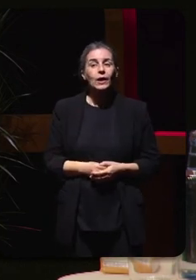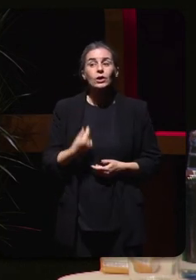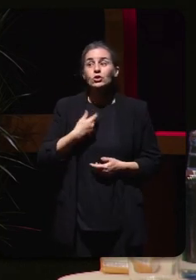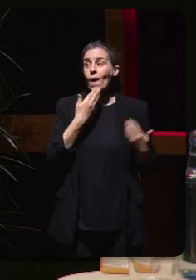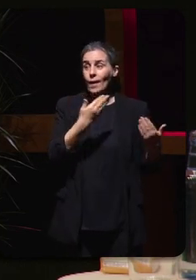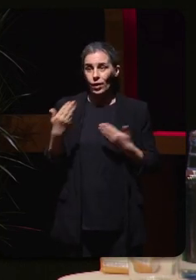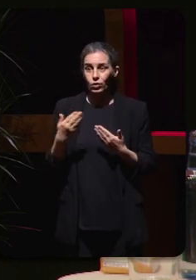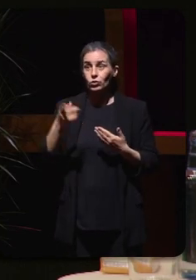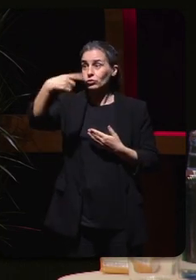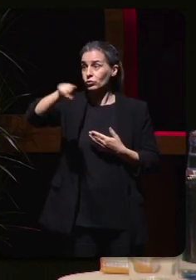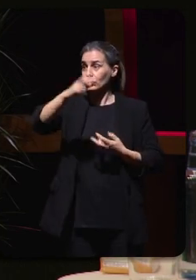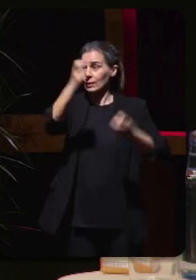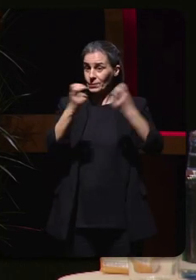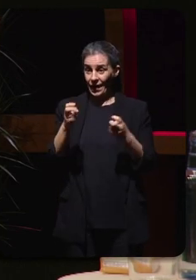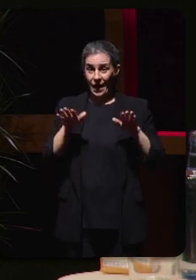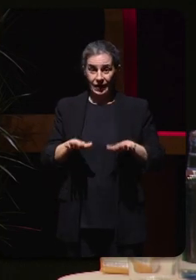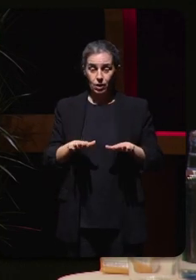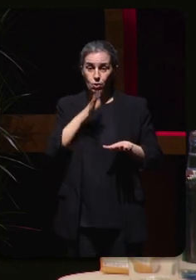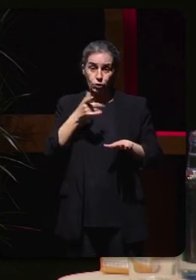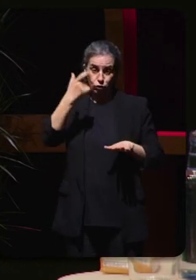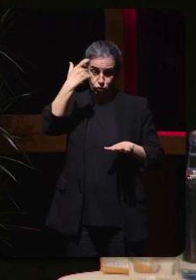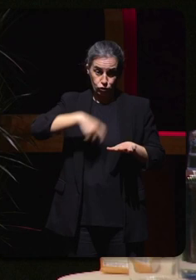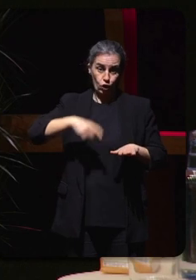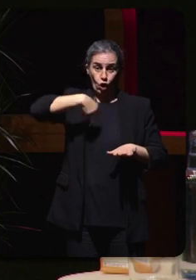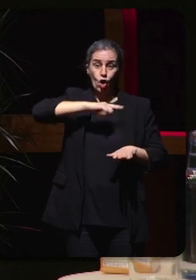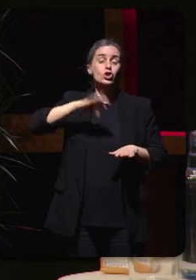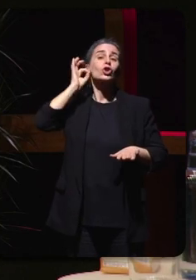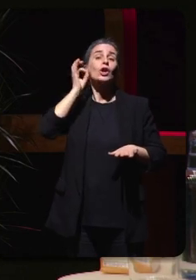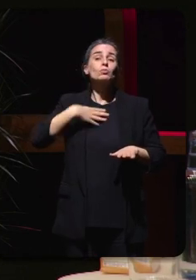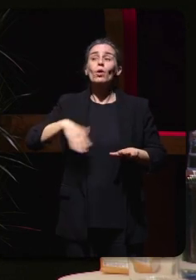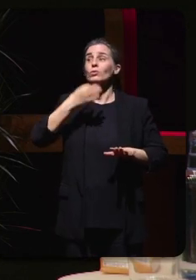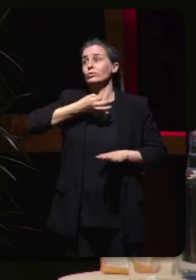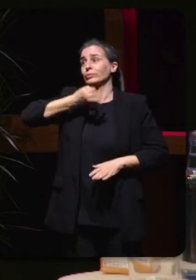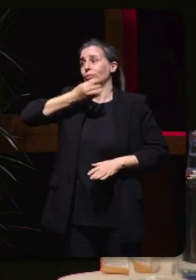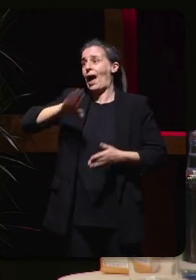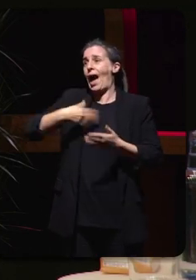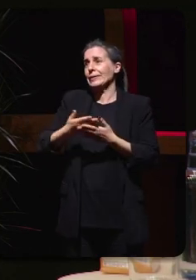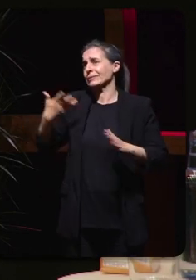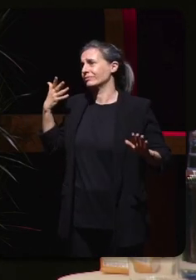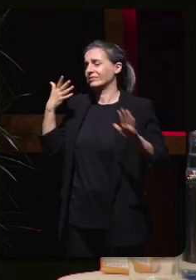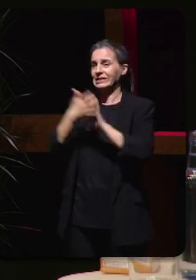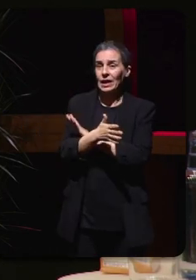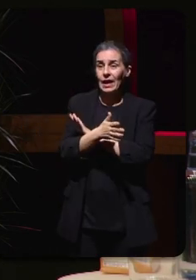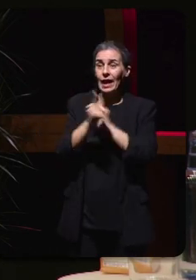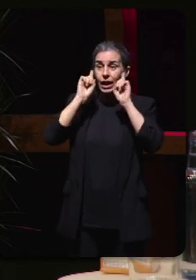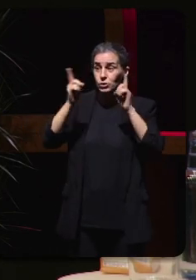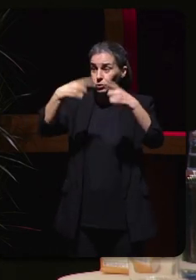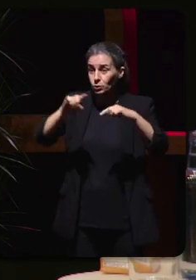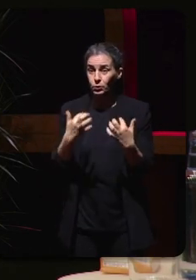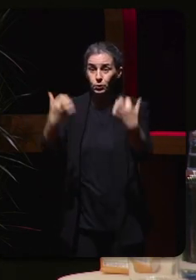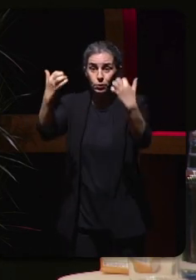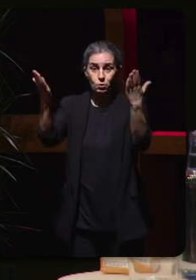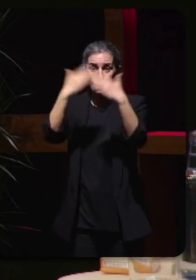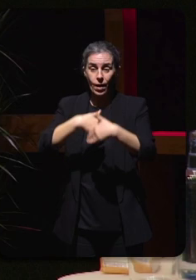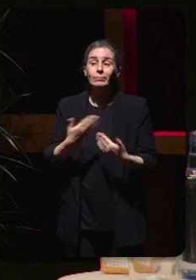agradezco es que estén ustedes aquí, porque nosotras podemos hablar hasta el infinito, ¿no? Pero si ustedes no están, pues ¿qué haríamos, no?